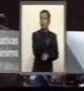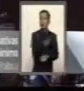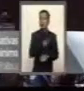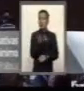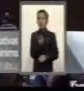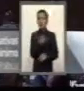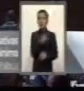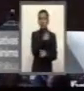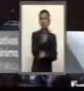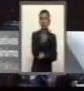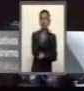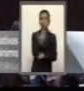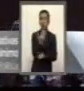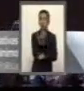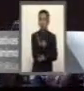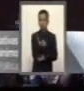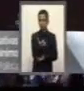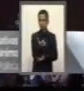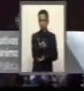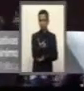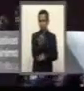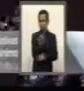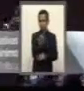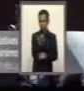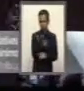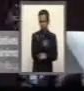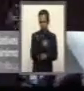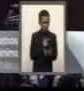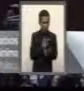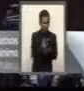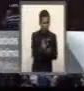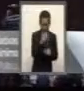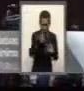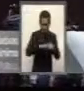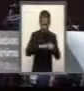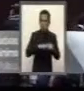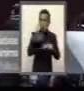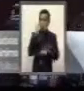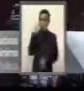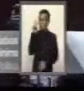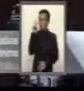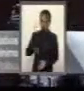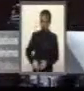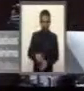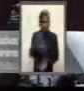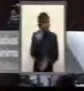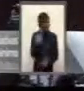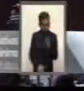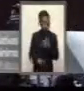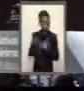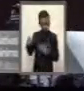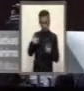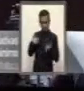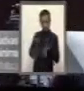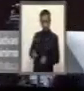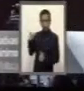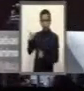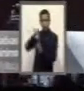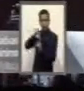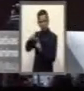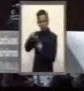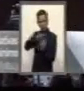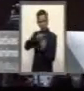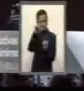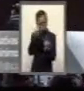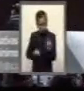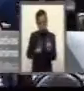pesos para el trabajador. Realmente es una falta de sensibilidad por la parte de la Comisión Nacional de